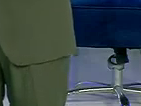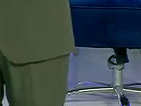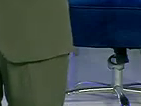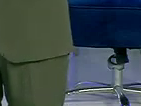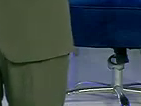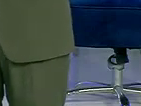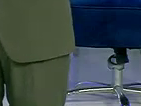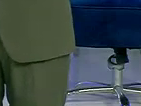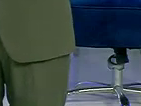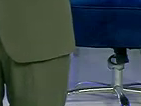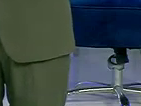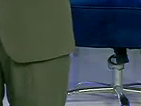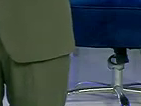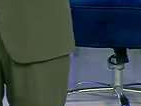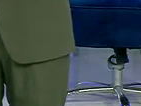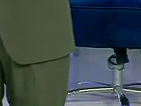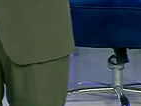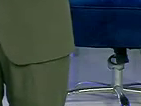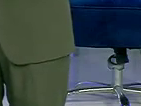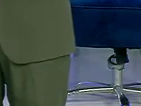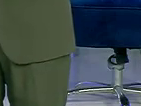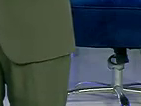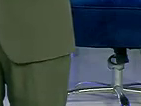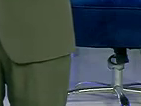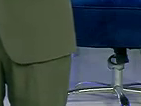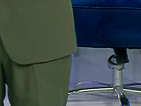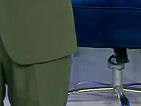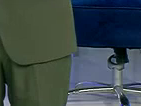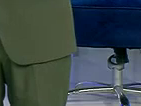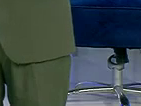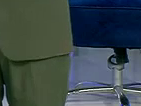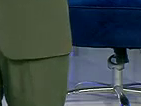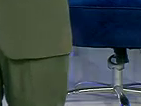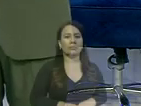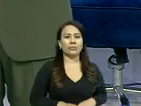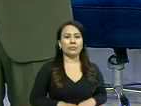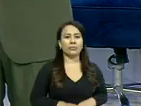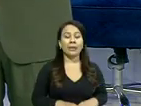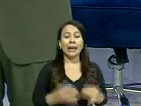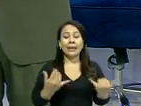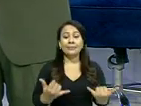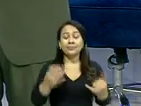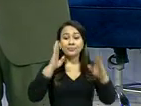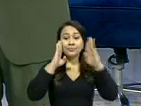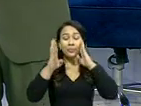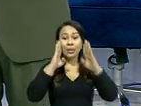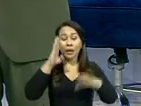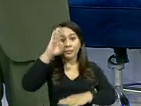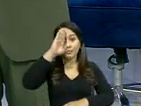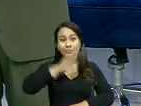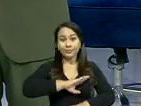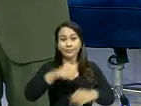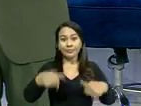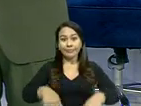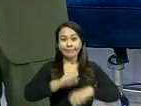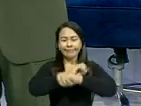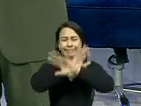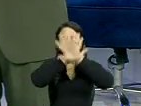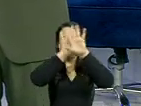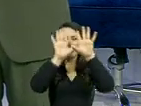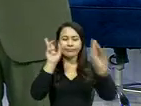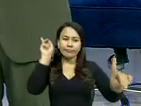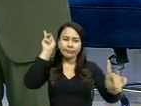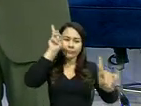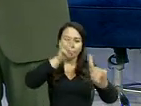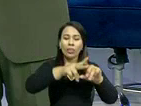seguir obviamente informándoles más y mejor. Atentos, esta madrugada la Policía Nacional desarticuló una